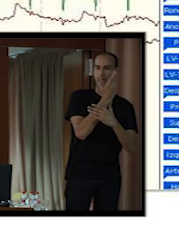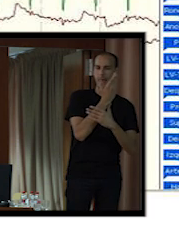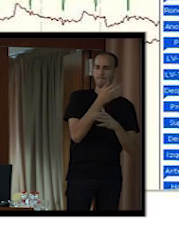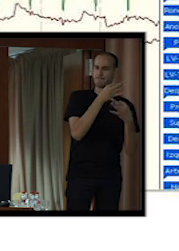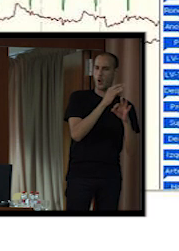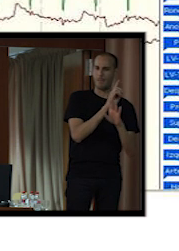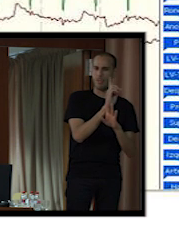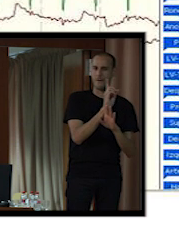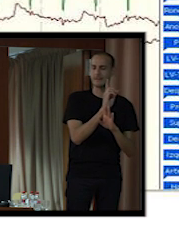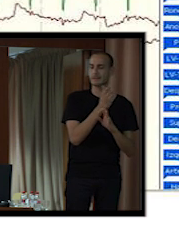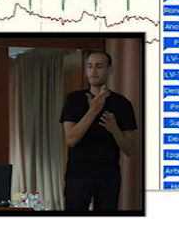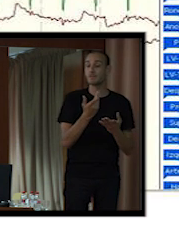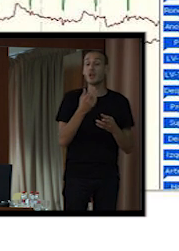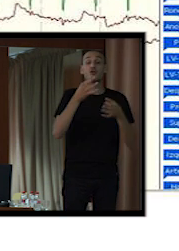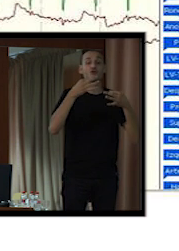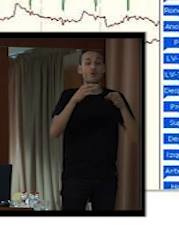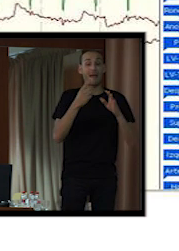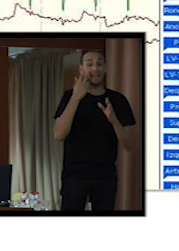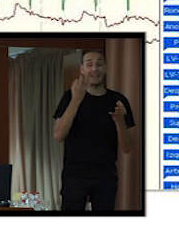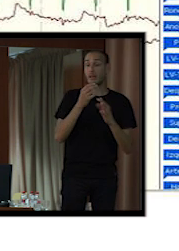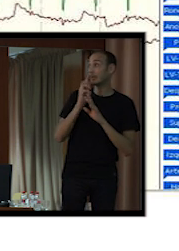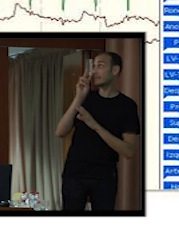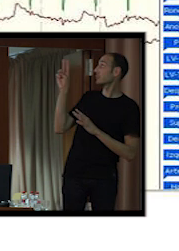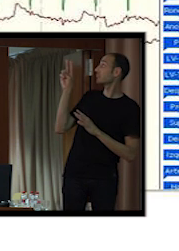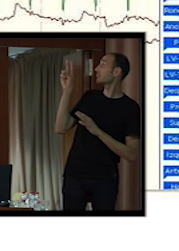Y esto es lo normal. Lo normal es que